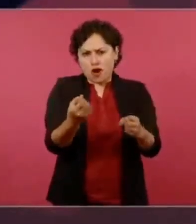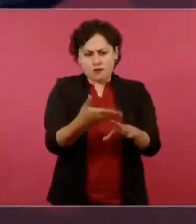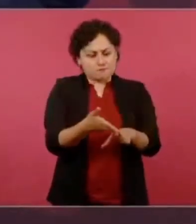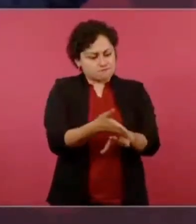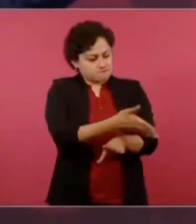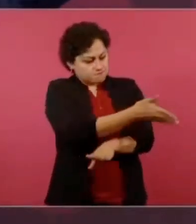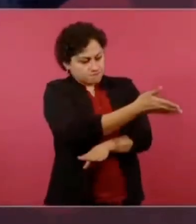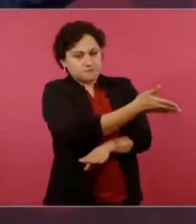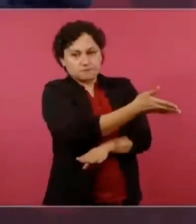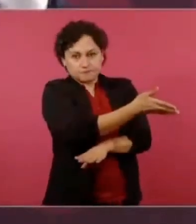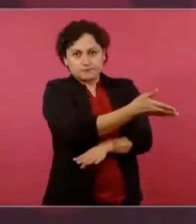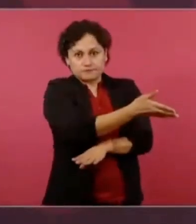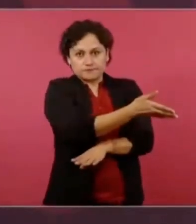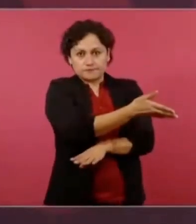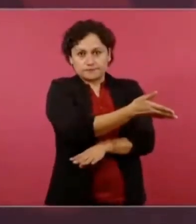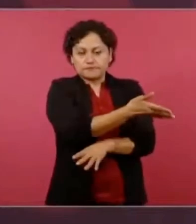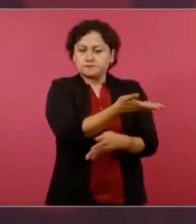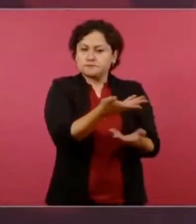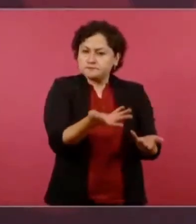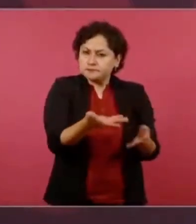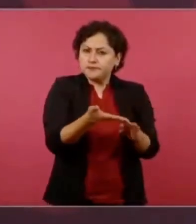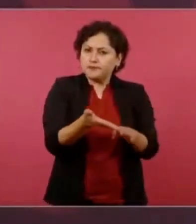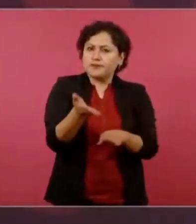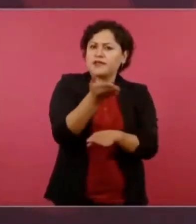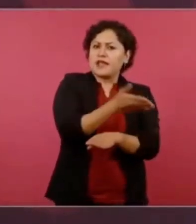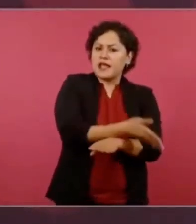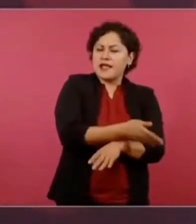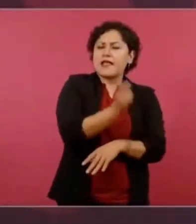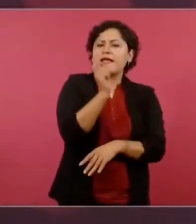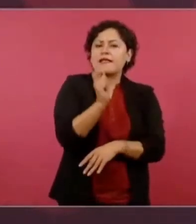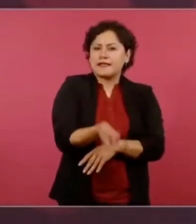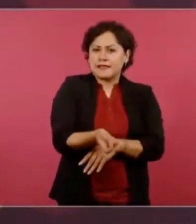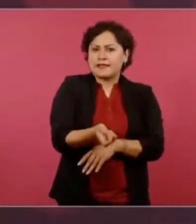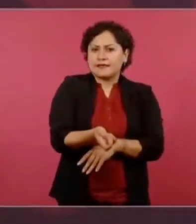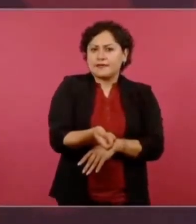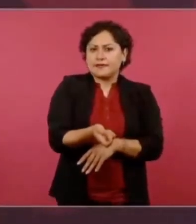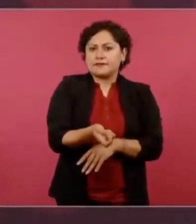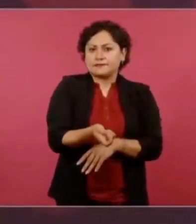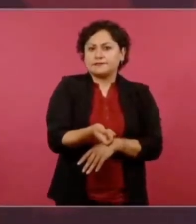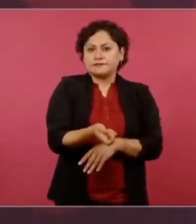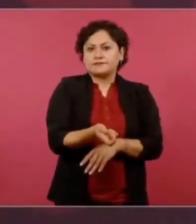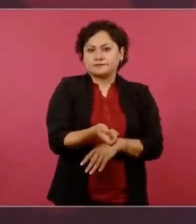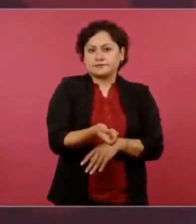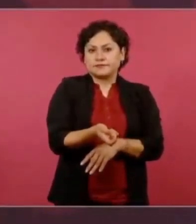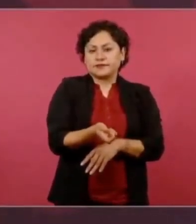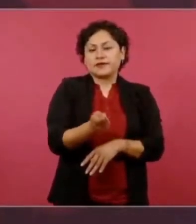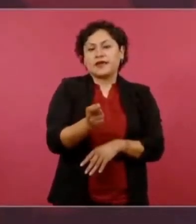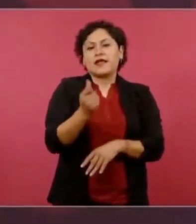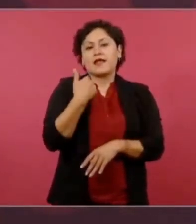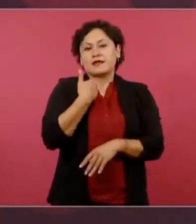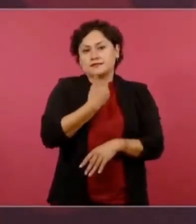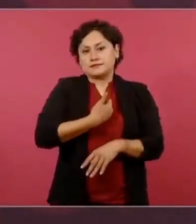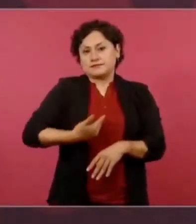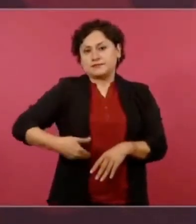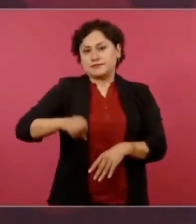veníamos saliendo de esa pesadilla que fue el salinismo,